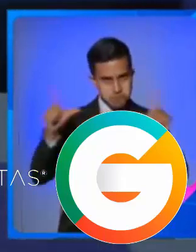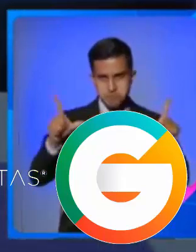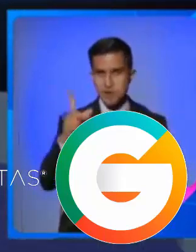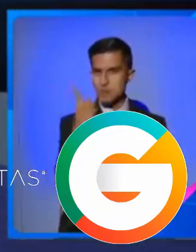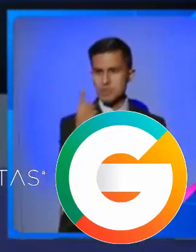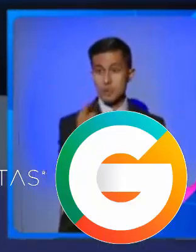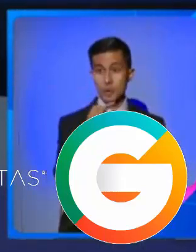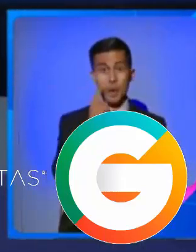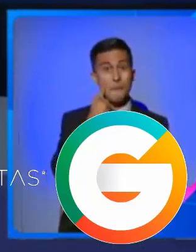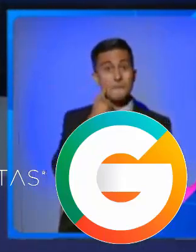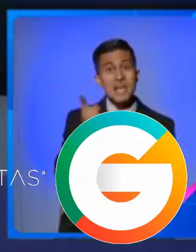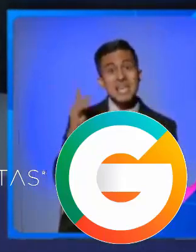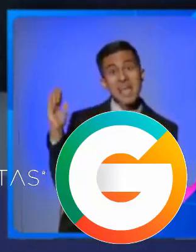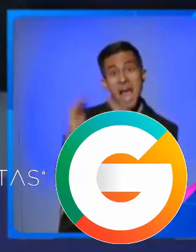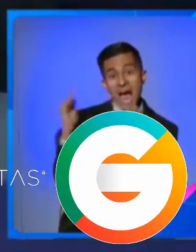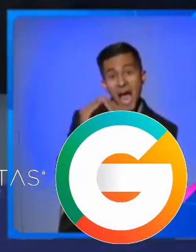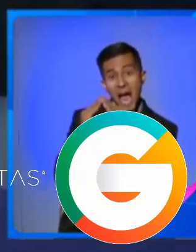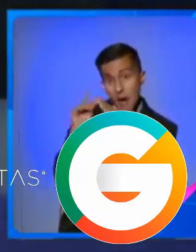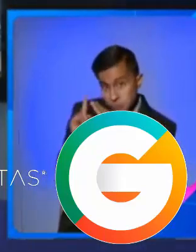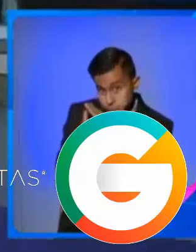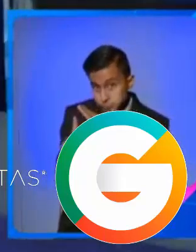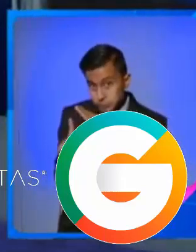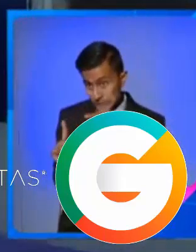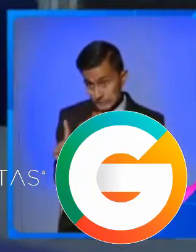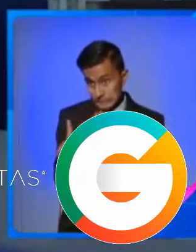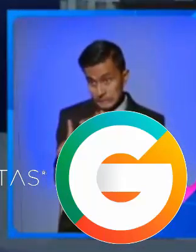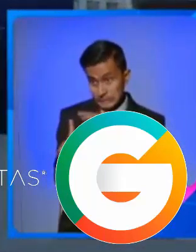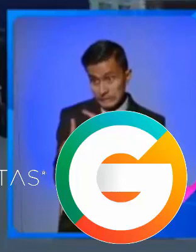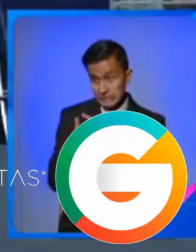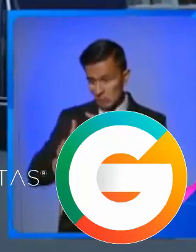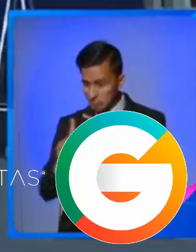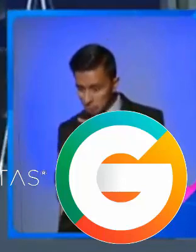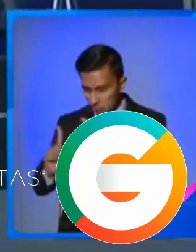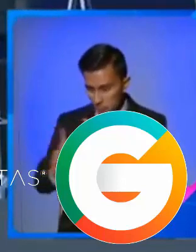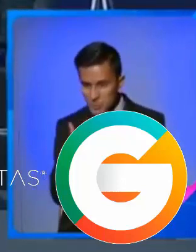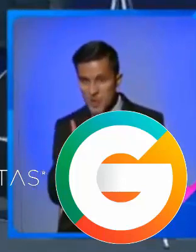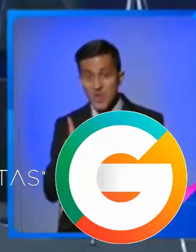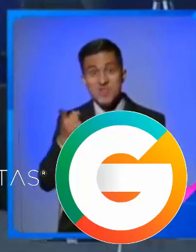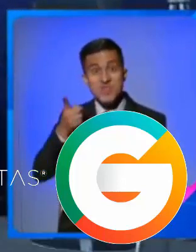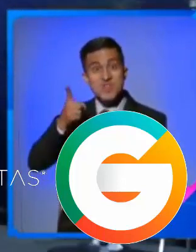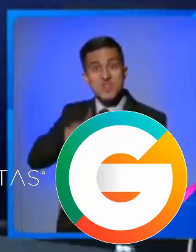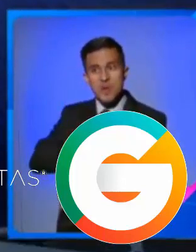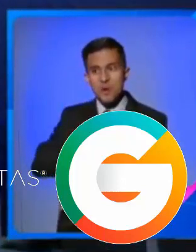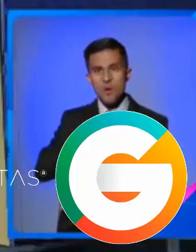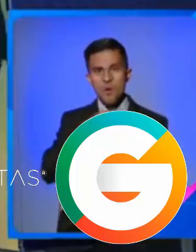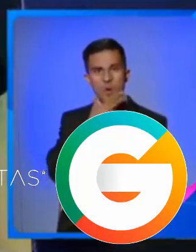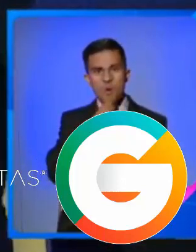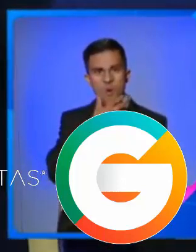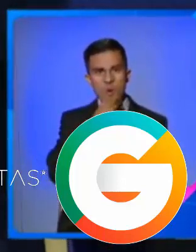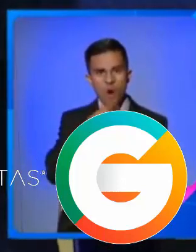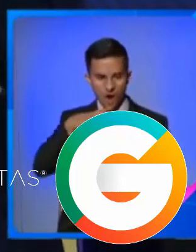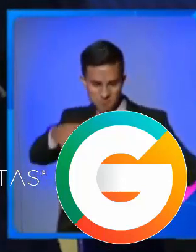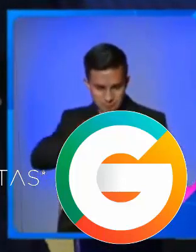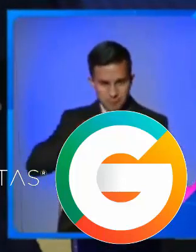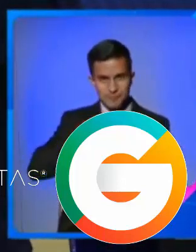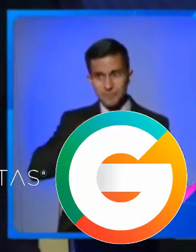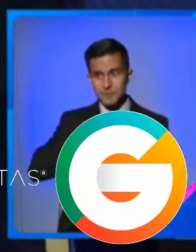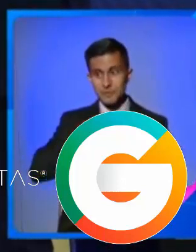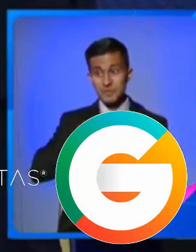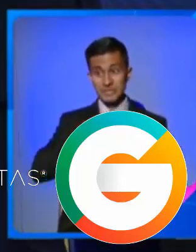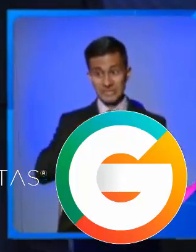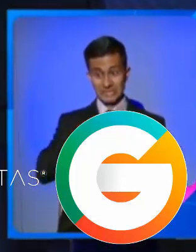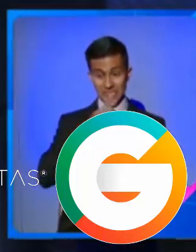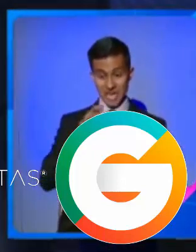de la casa unos secuestradores que están corriendo y alrededor de la finca grupos de tácticos de la